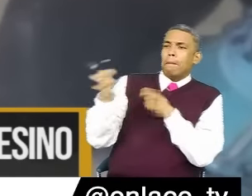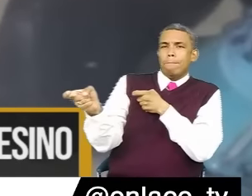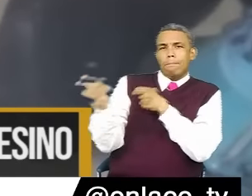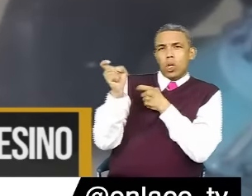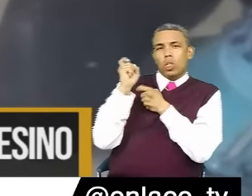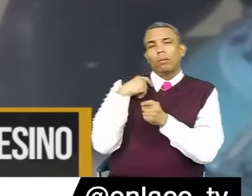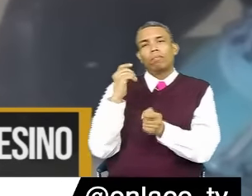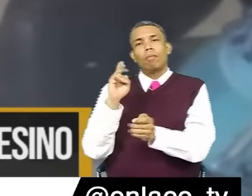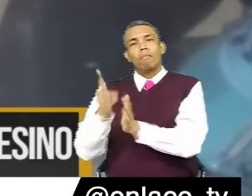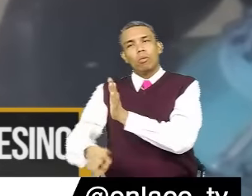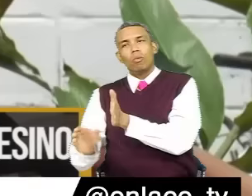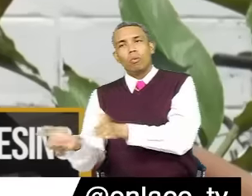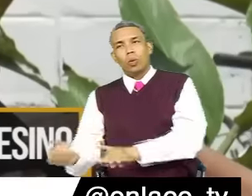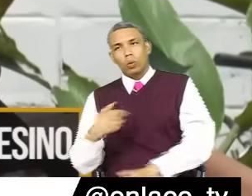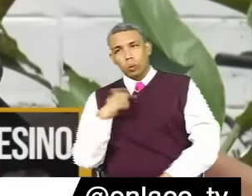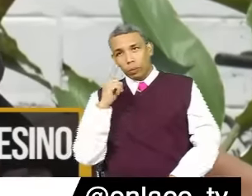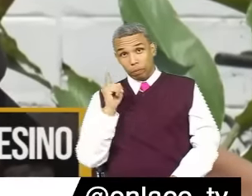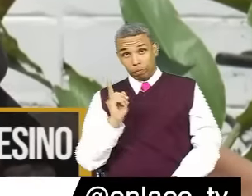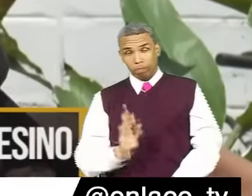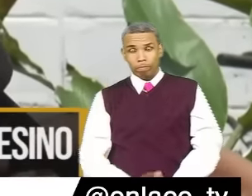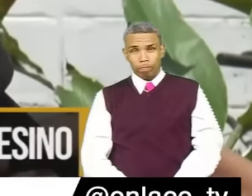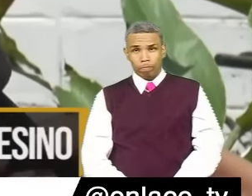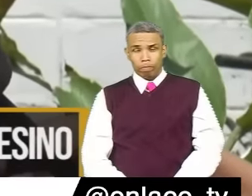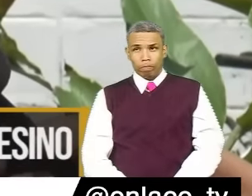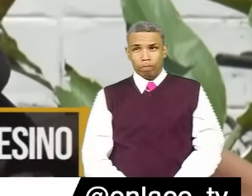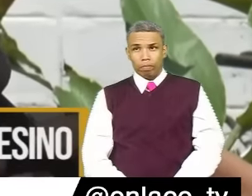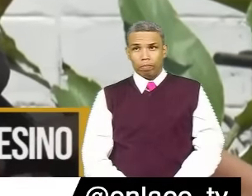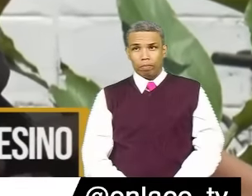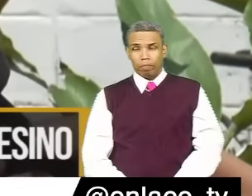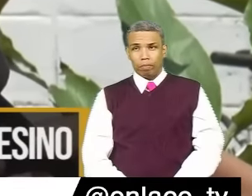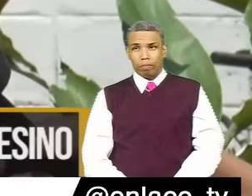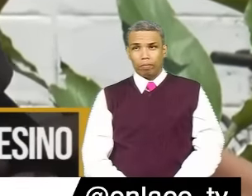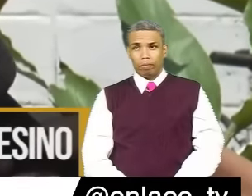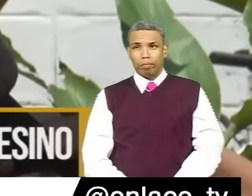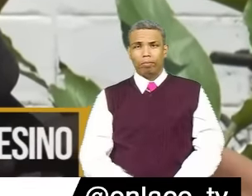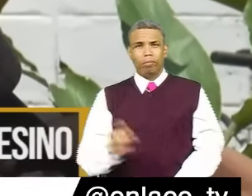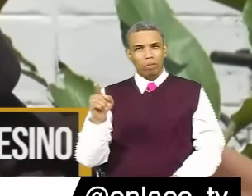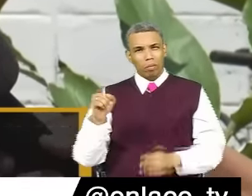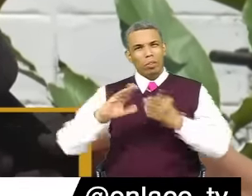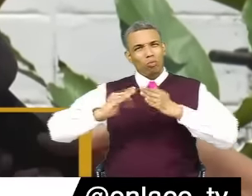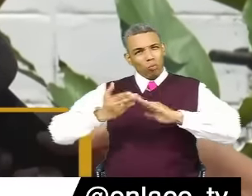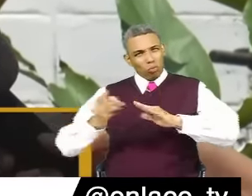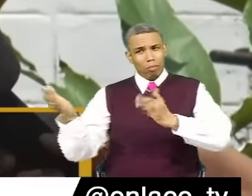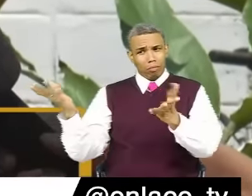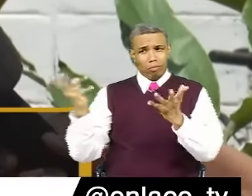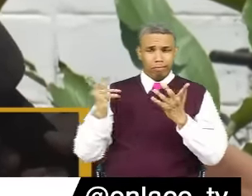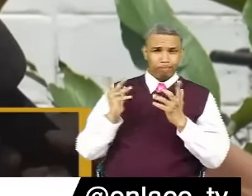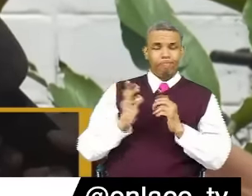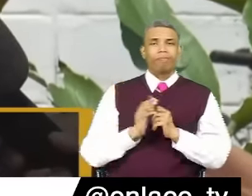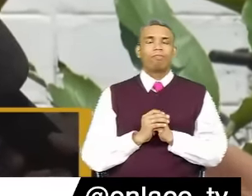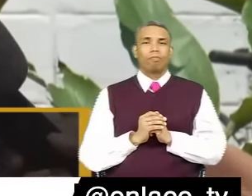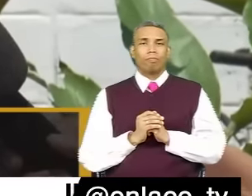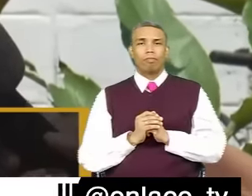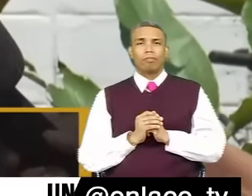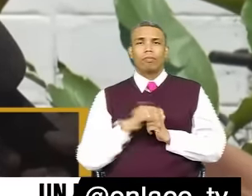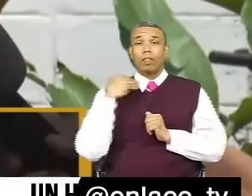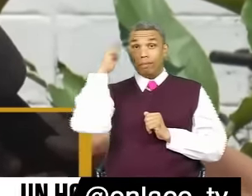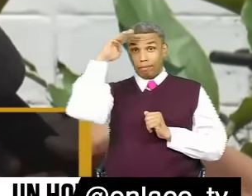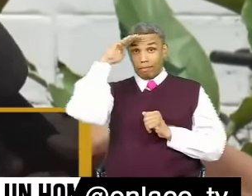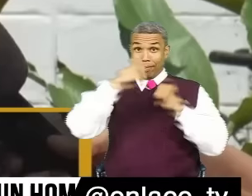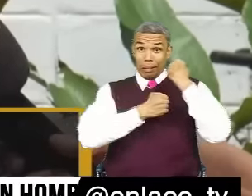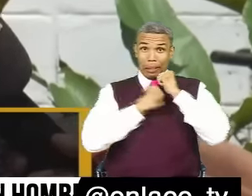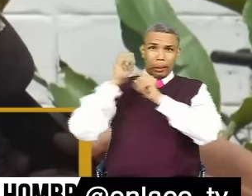hijo de tan solo 3 años. Pues los hechos son, manifiestan los familiares y los vecinos aledaños al sector, de que tropas del ejército descendieron